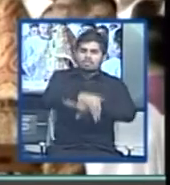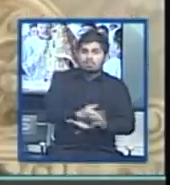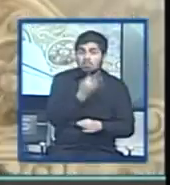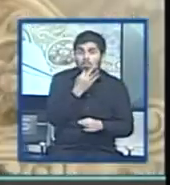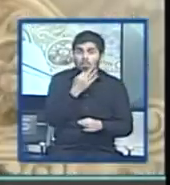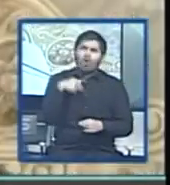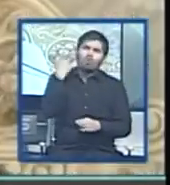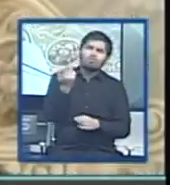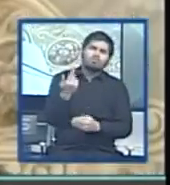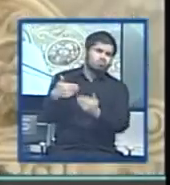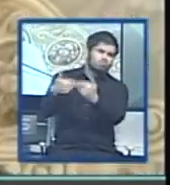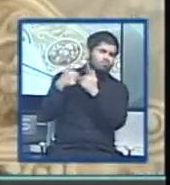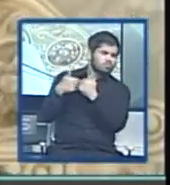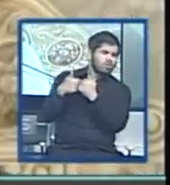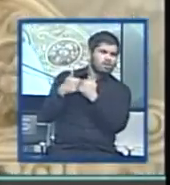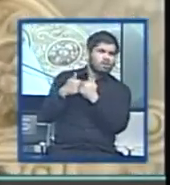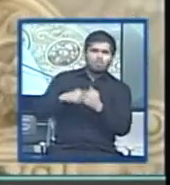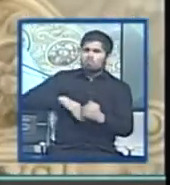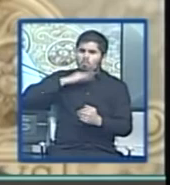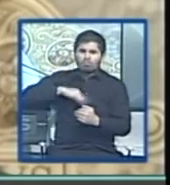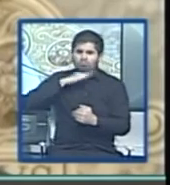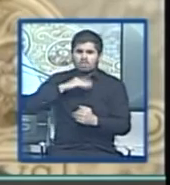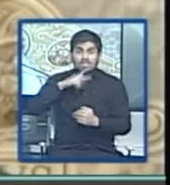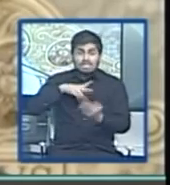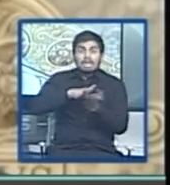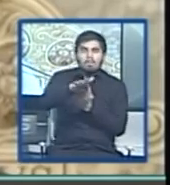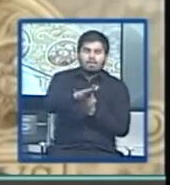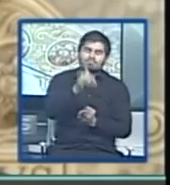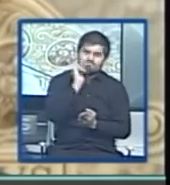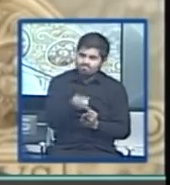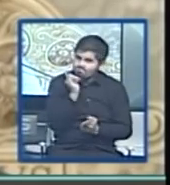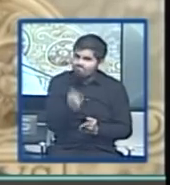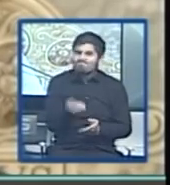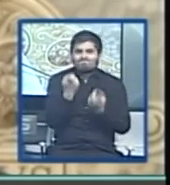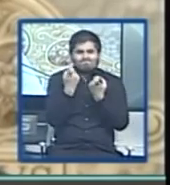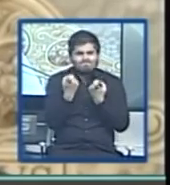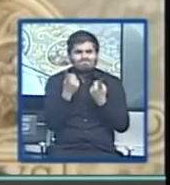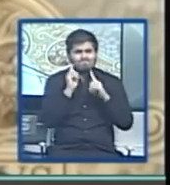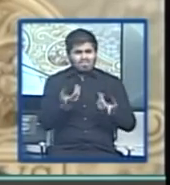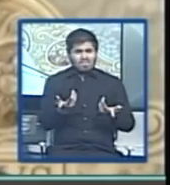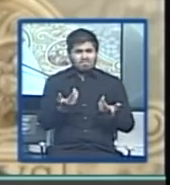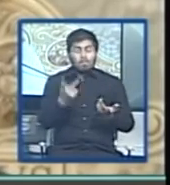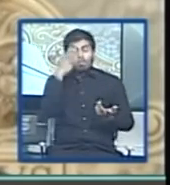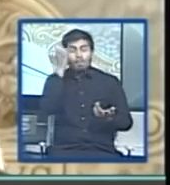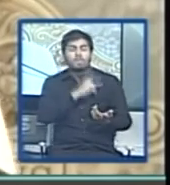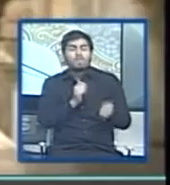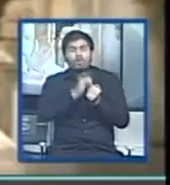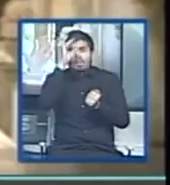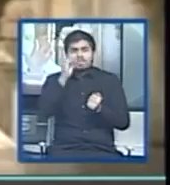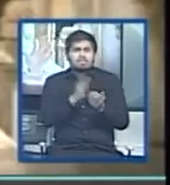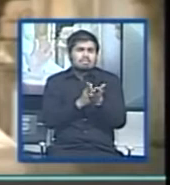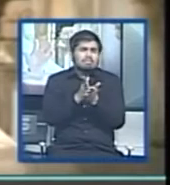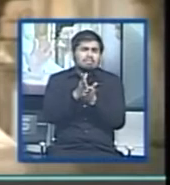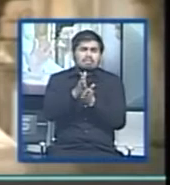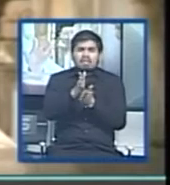decían en otro medio, también me preguntaban, muchas parroquias van a tener rampas. Y bueno, la necesidad de que también, porque las personas con discapacidad durante mucho